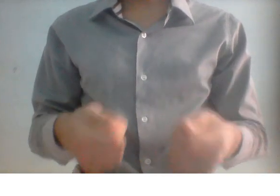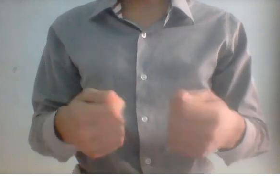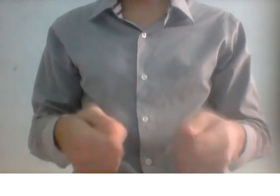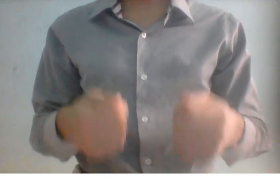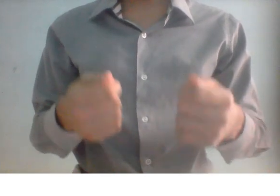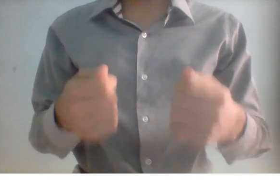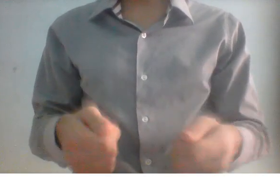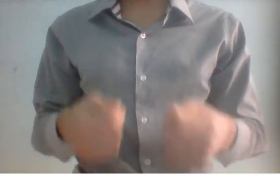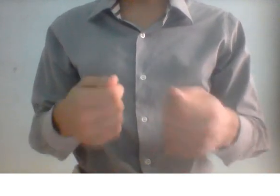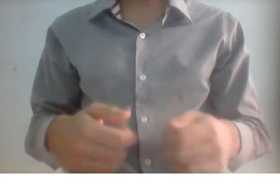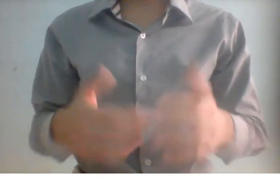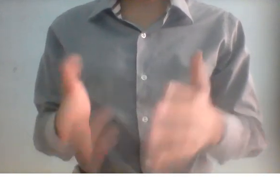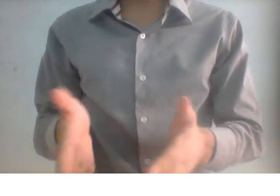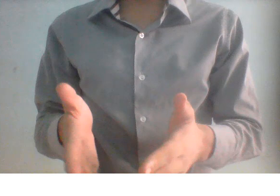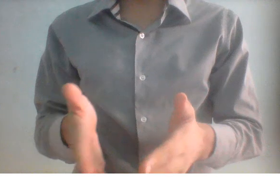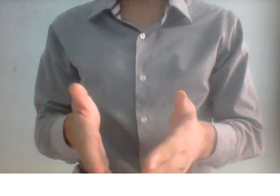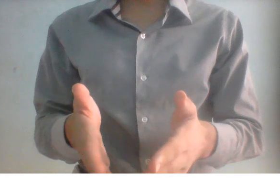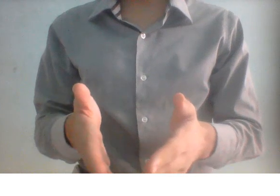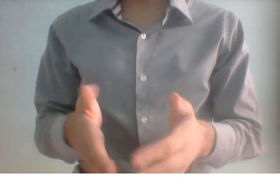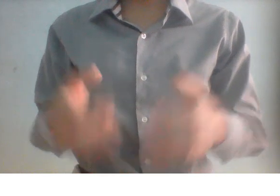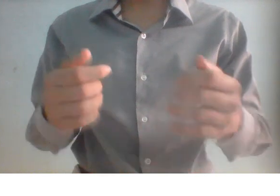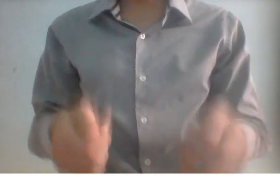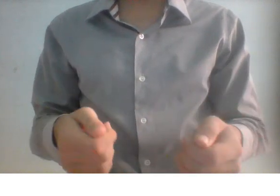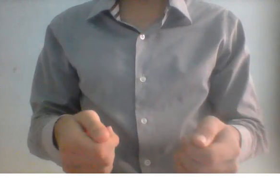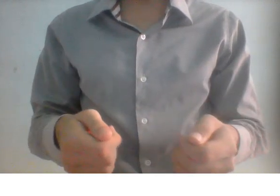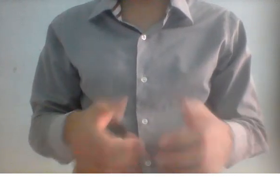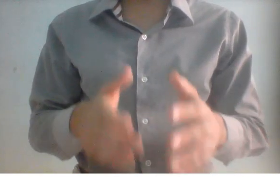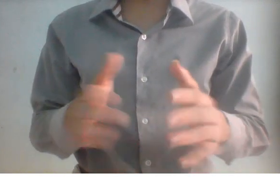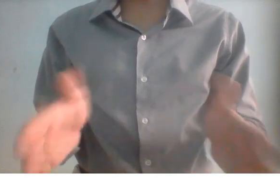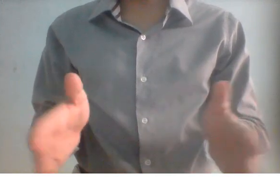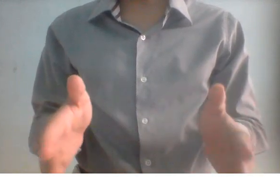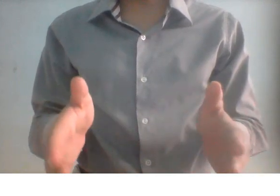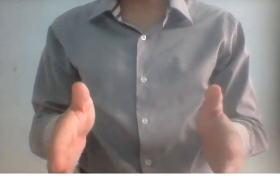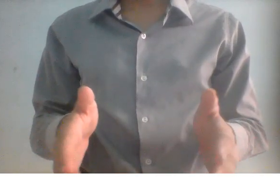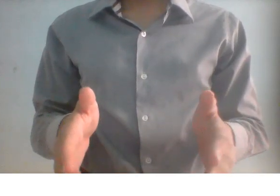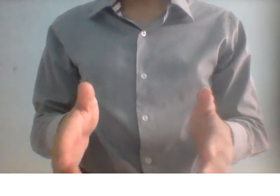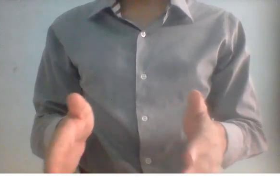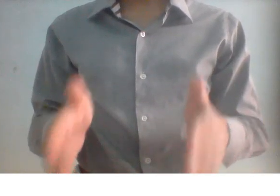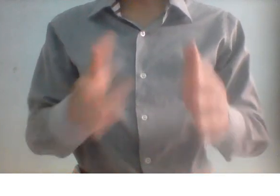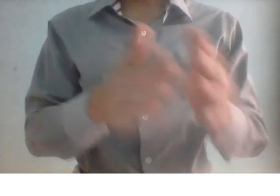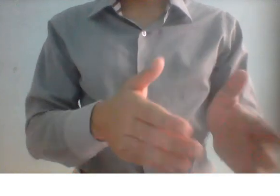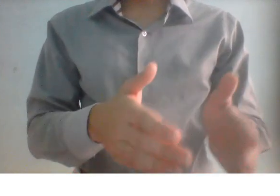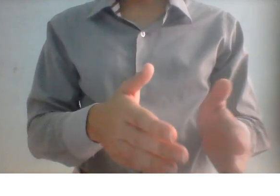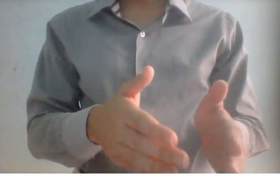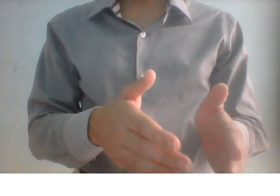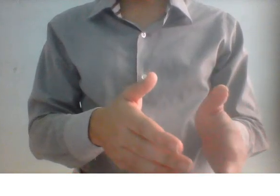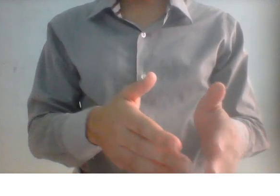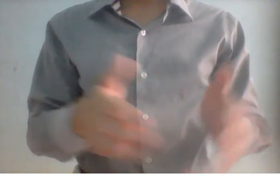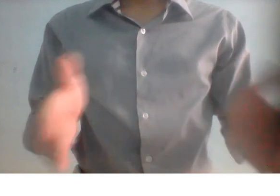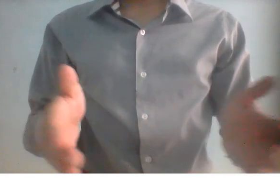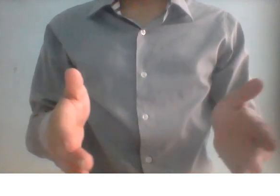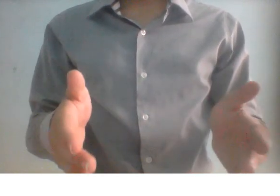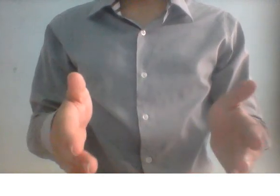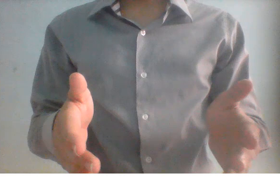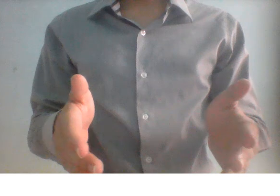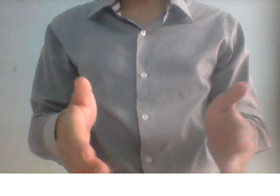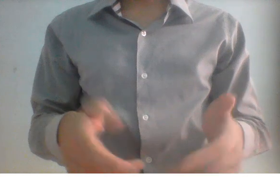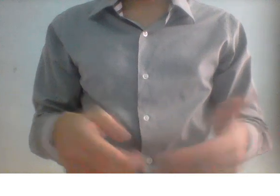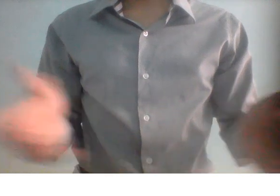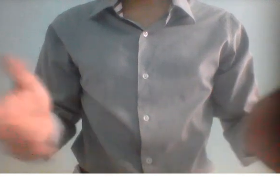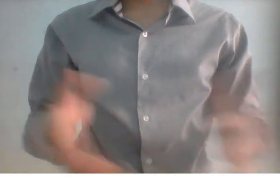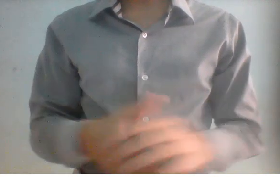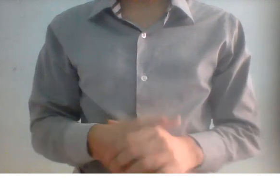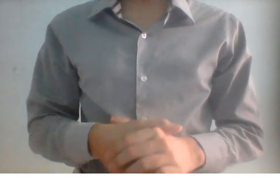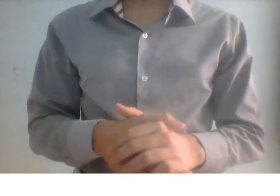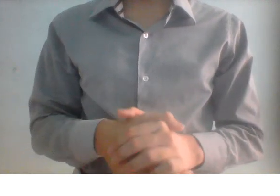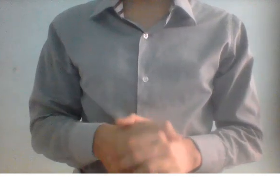otra empresa no le va a suministrar al precio que le está suministrando Pemex. Por eso les comento que no le conviene a Tileno 21 que haga este tipo de cosas.